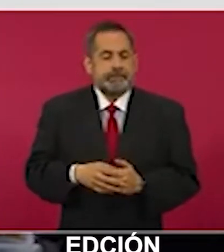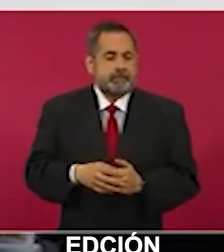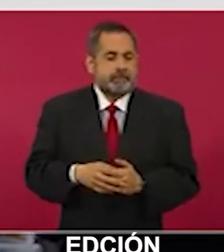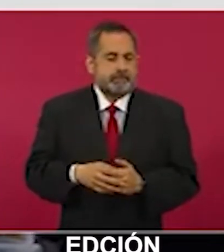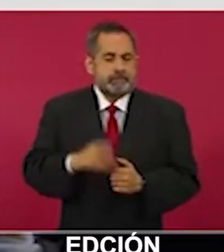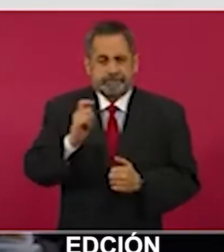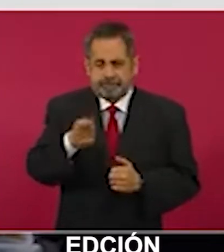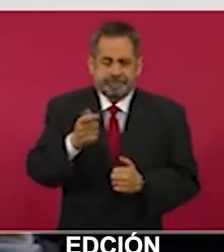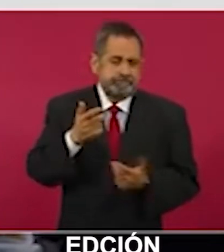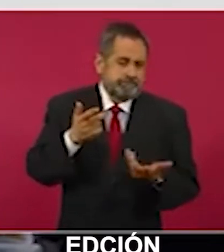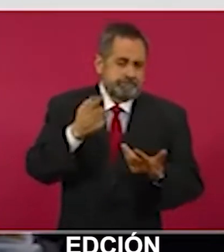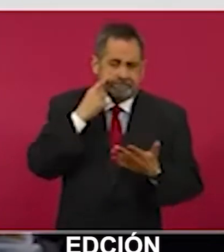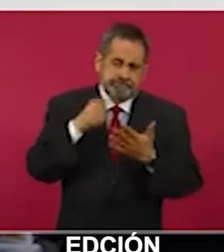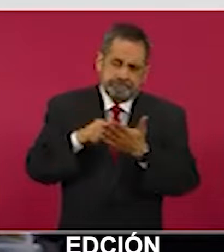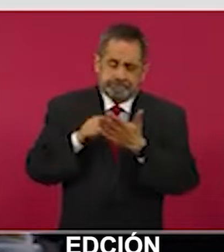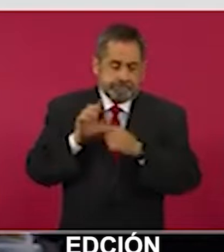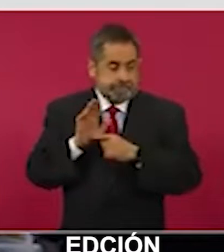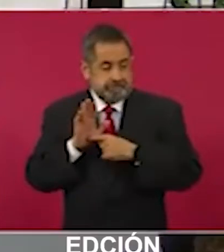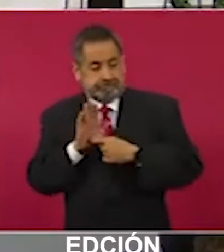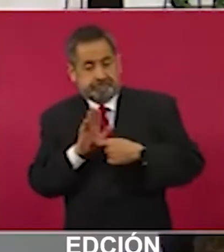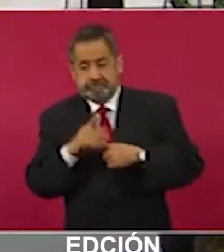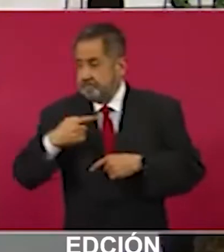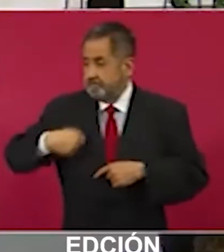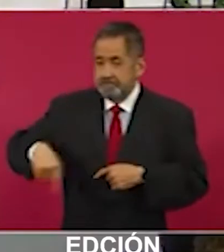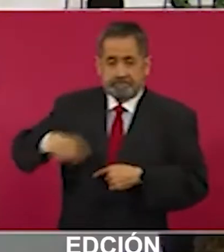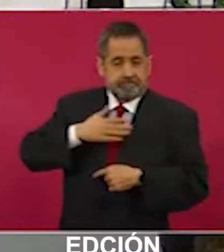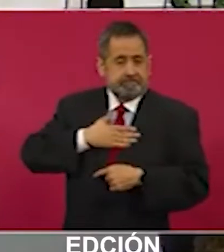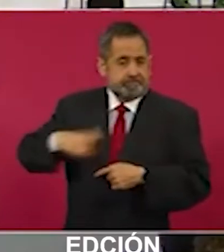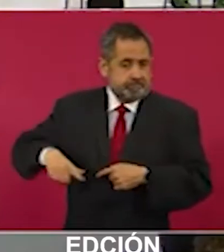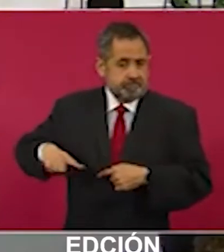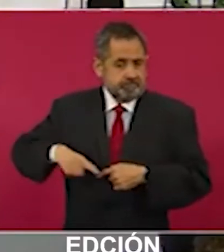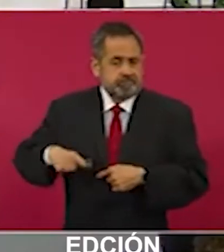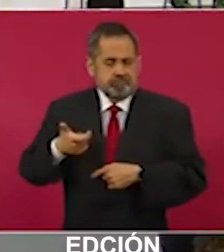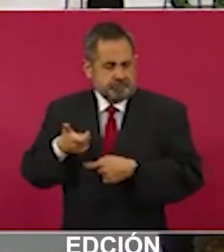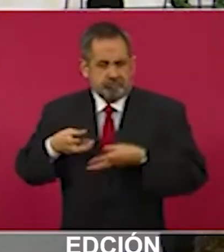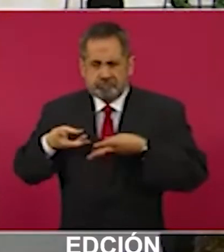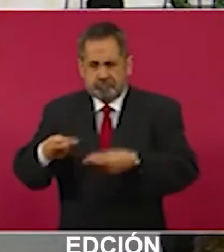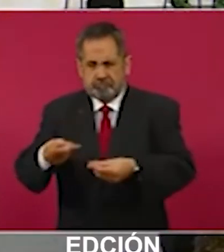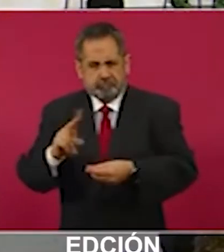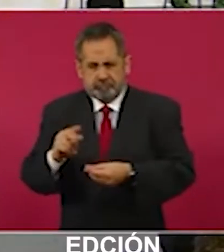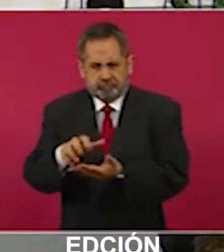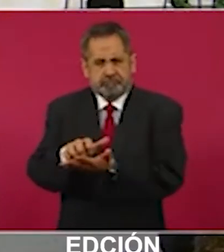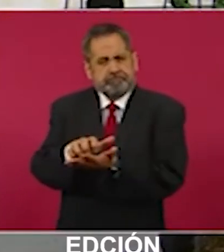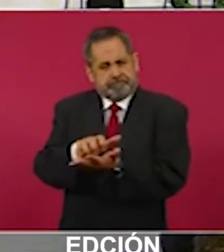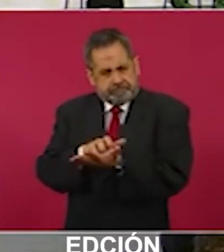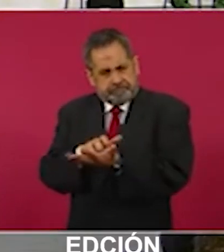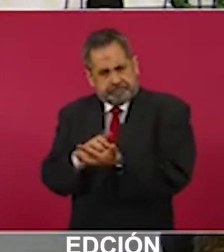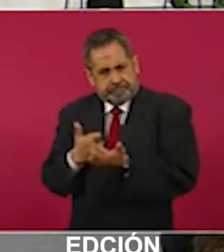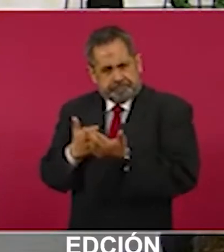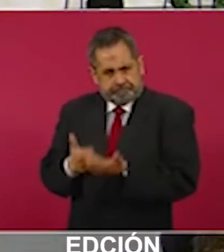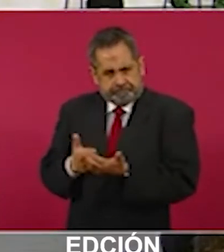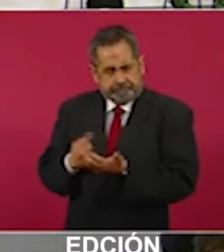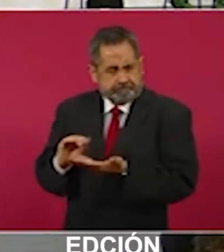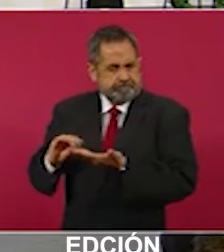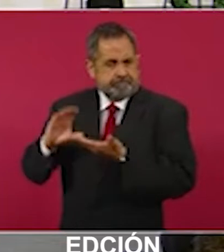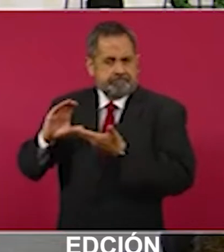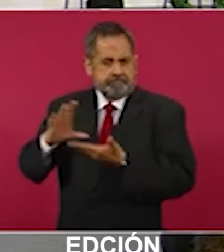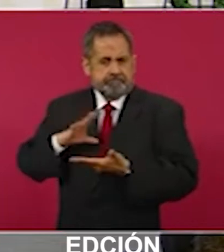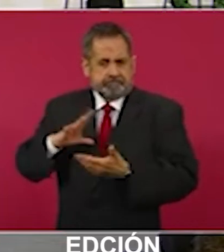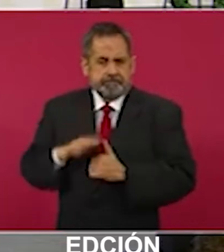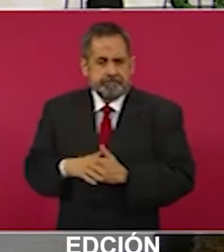se está dando en nuestro gobierno. Entonces, cuando se les hizo la propuesta